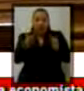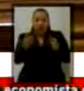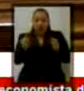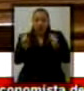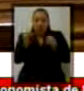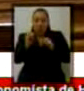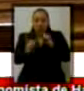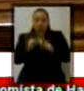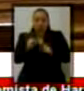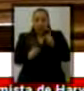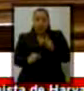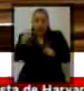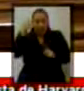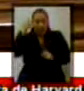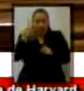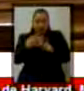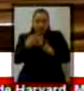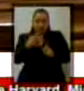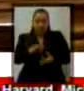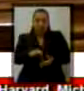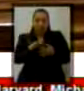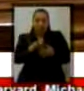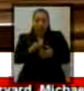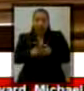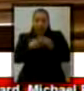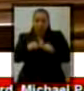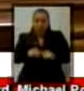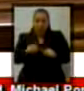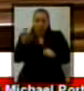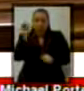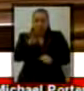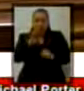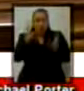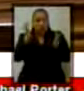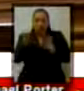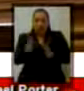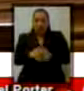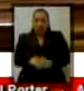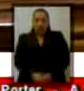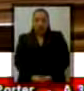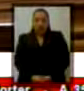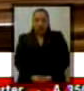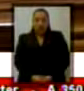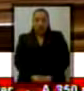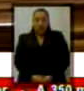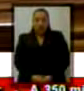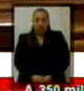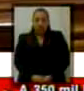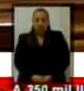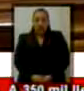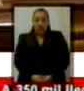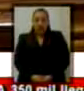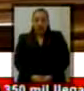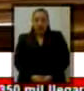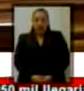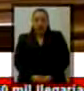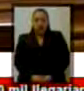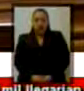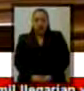una terapeuta o por especialistas, va a continuar y nunca va a continuar. Y esto va solamente a resquebrajar